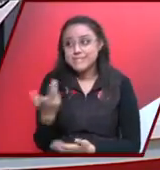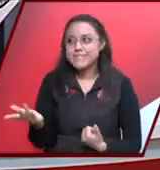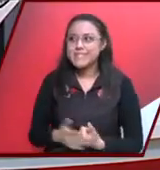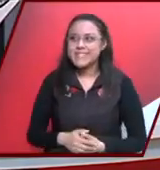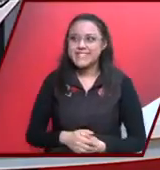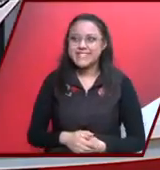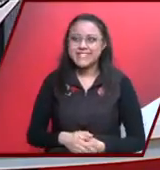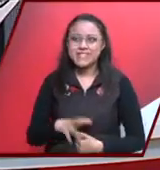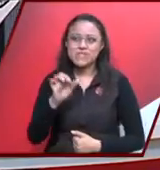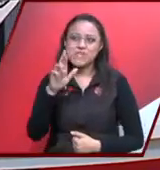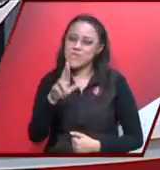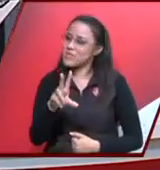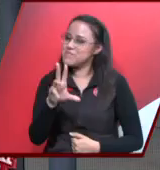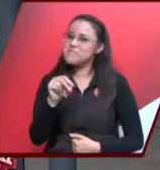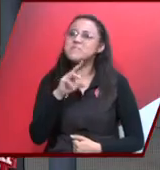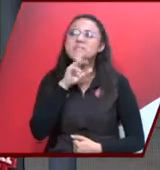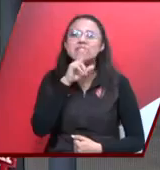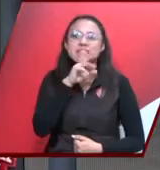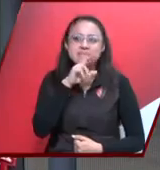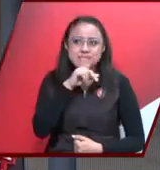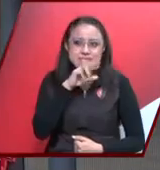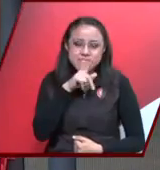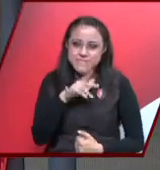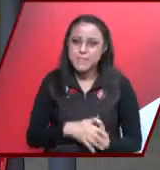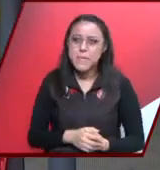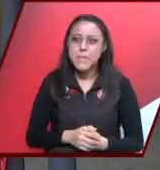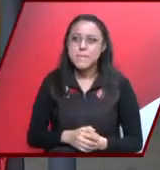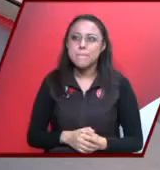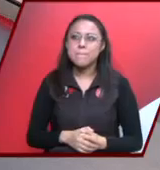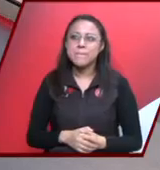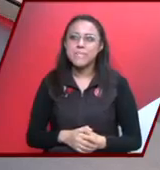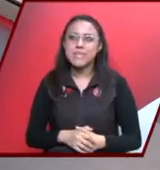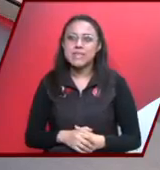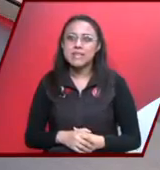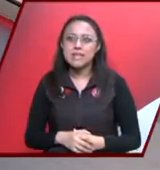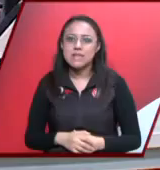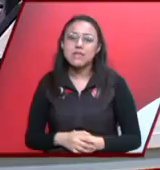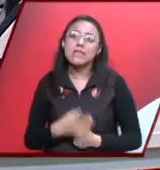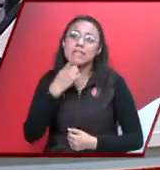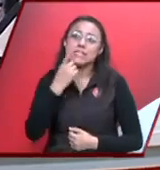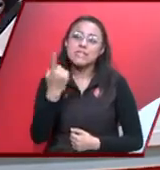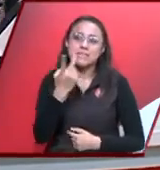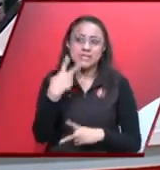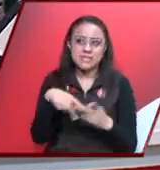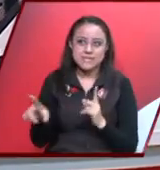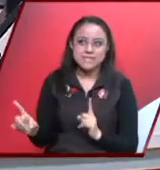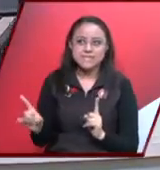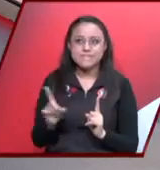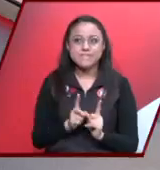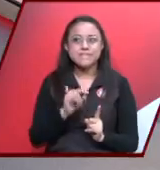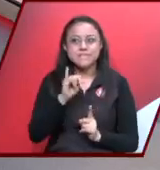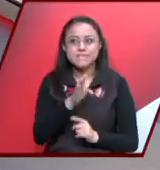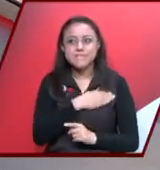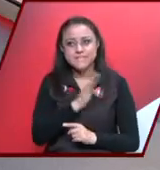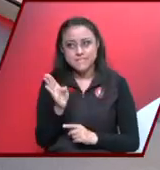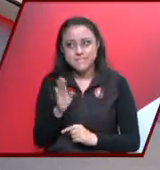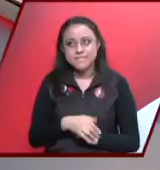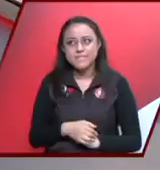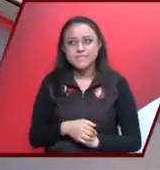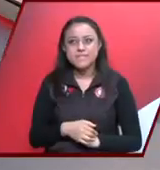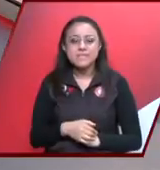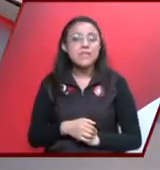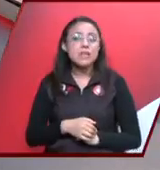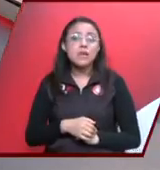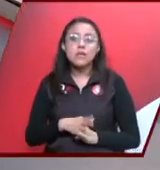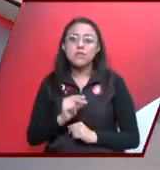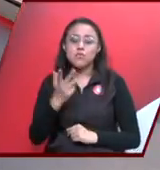cosa. Urbano, no estés de sentido, hermano. No, pues, ya que le digo. Mira quién está aquí. Eso sí, me pone buenas. Un desgraciado